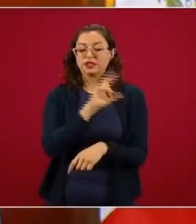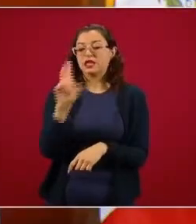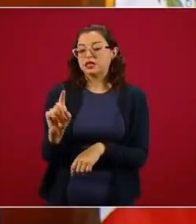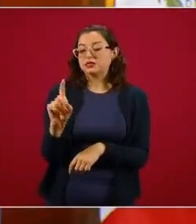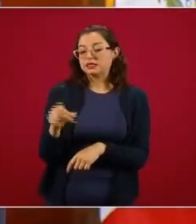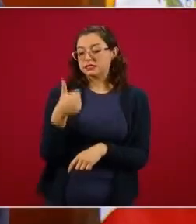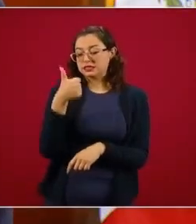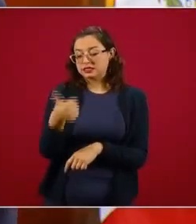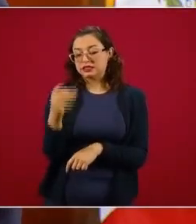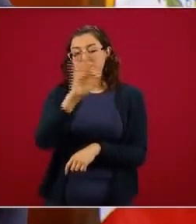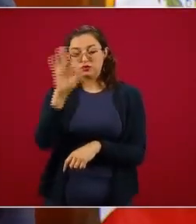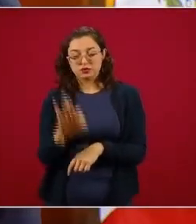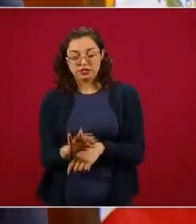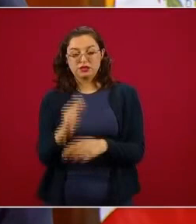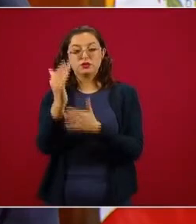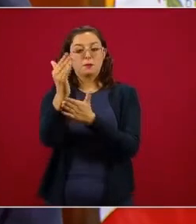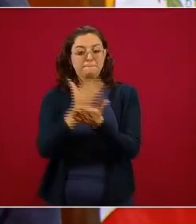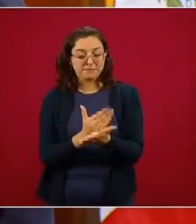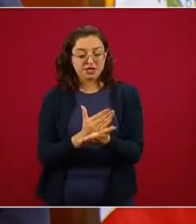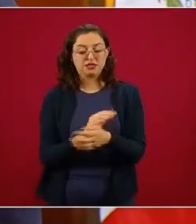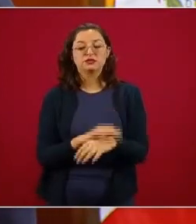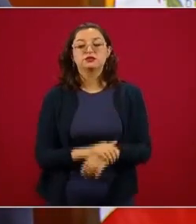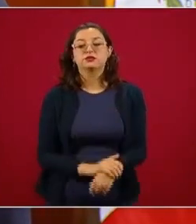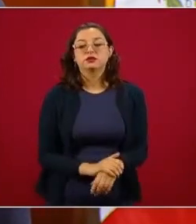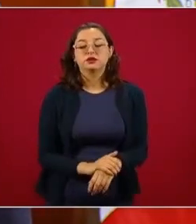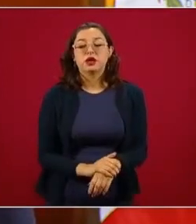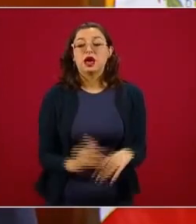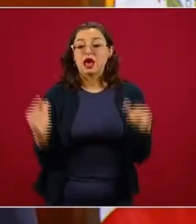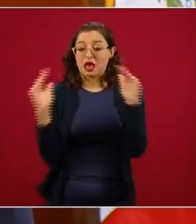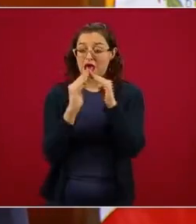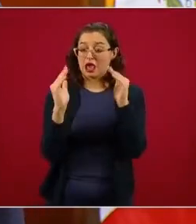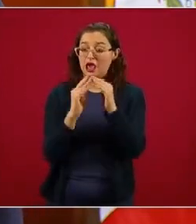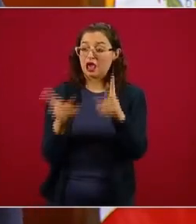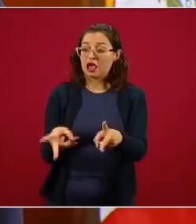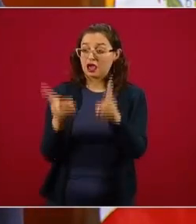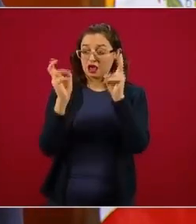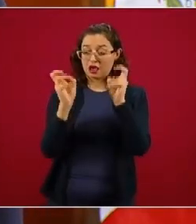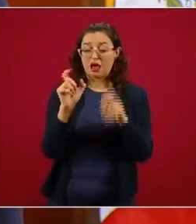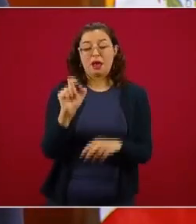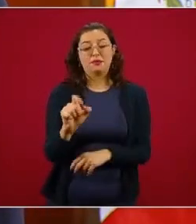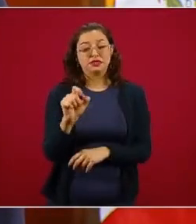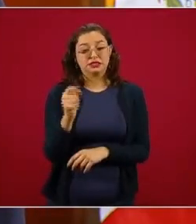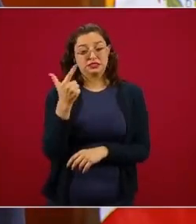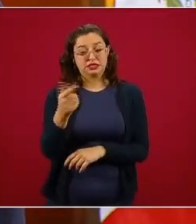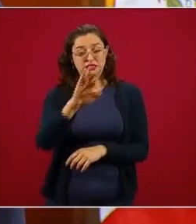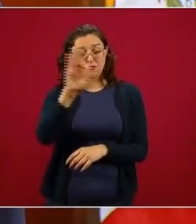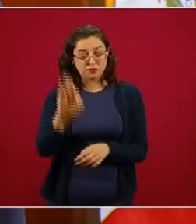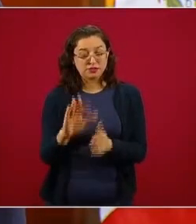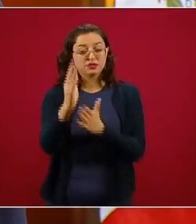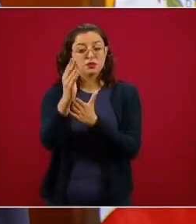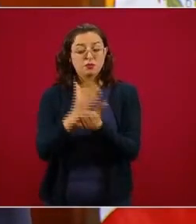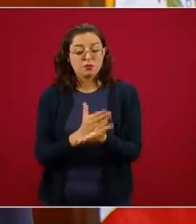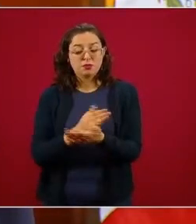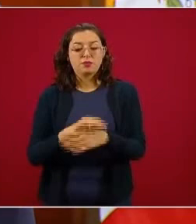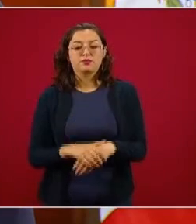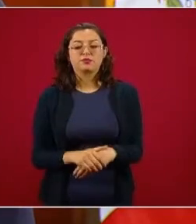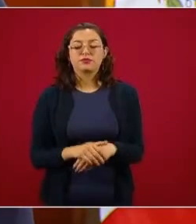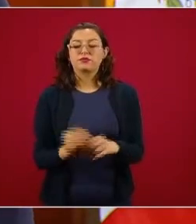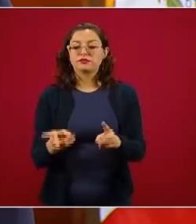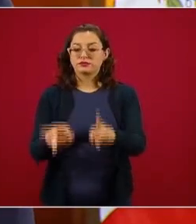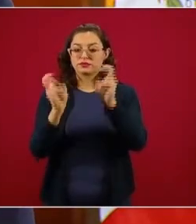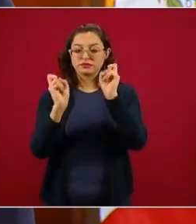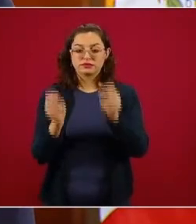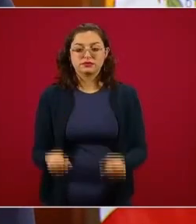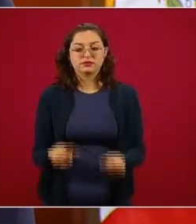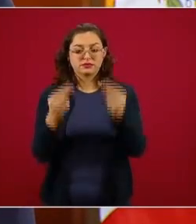en 36%, el robo a casa habitación en 27%, el robo a